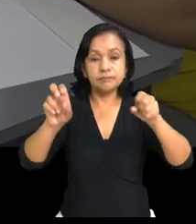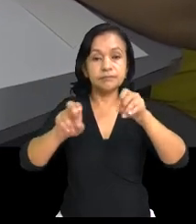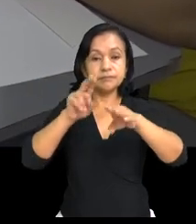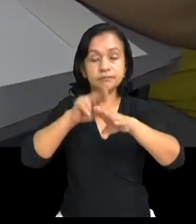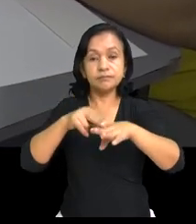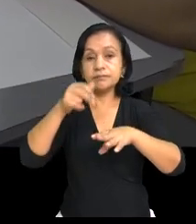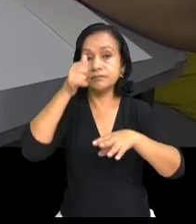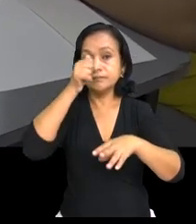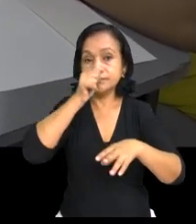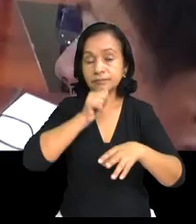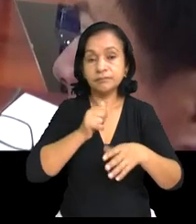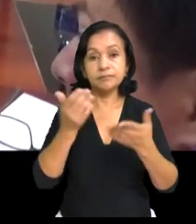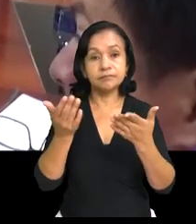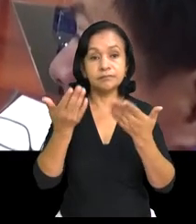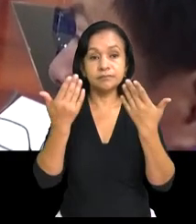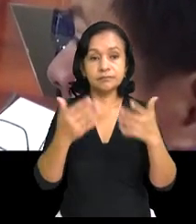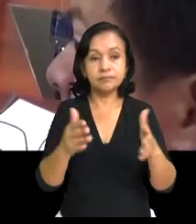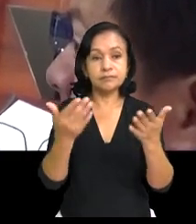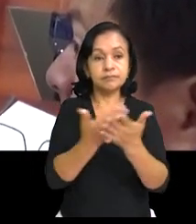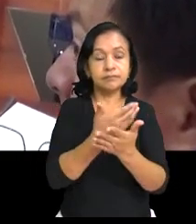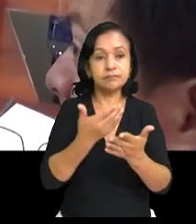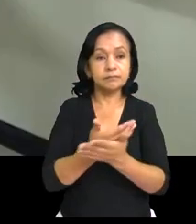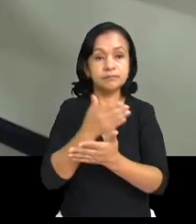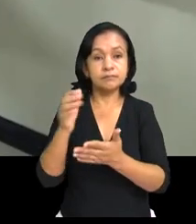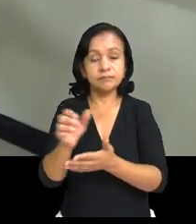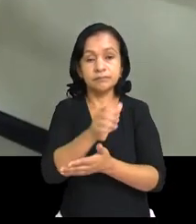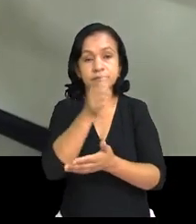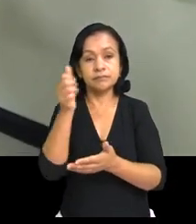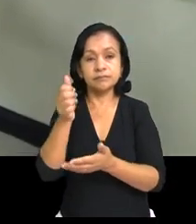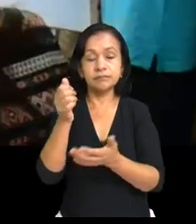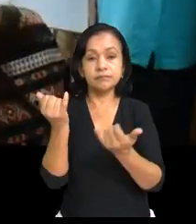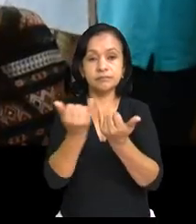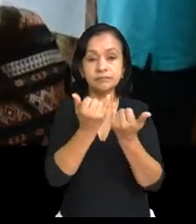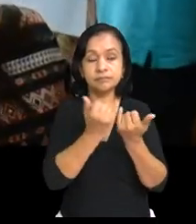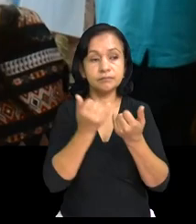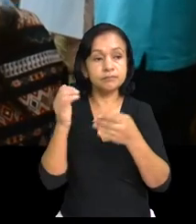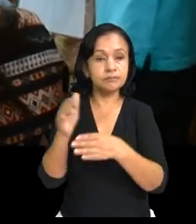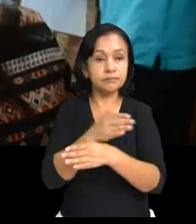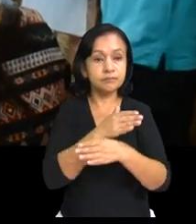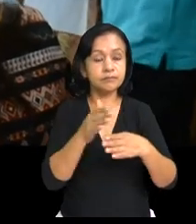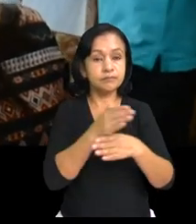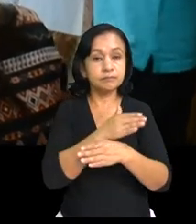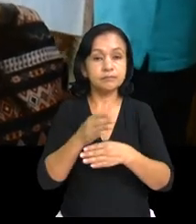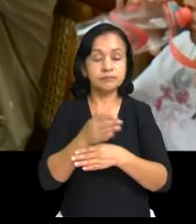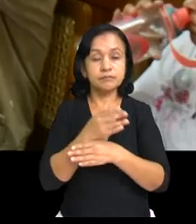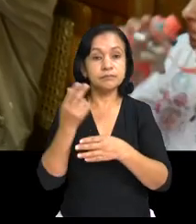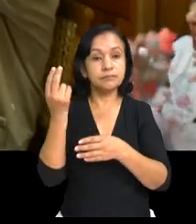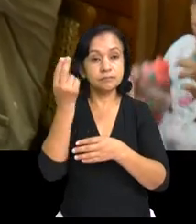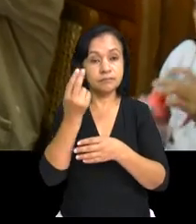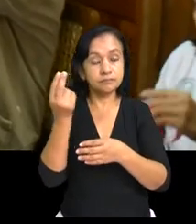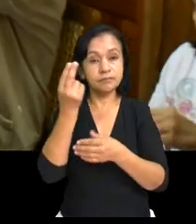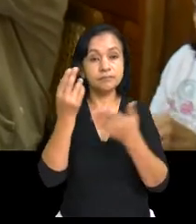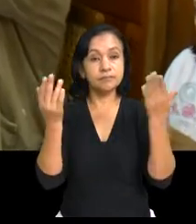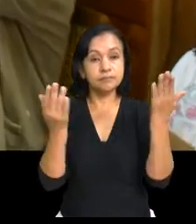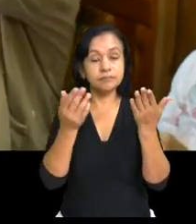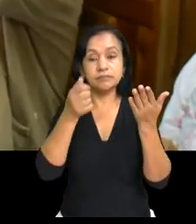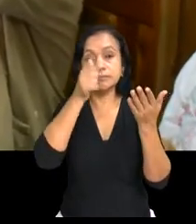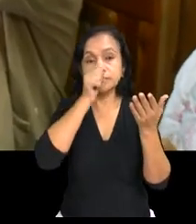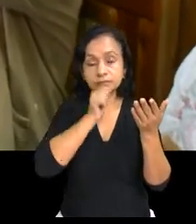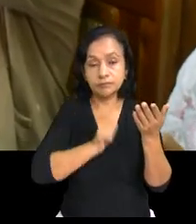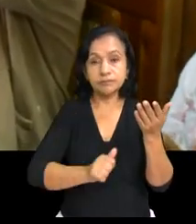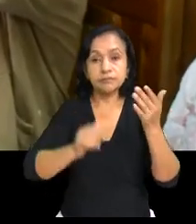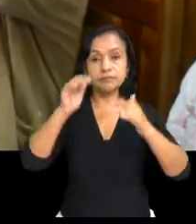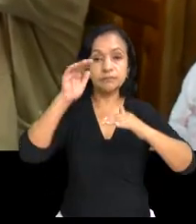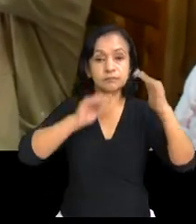Hídricos, algunas actualizando el inventario y otras analizando las distintas temáticas como usos y demanda, calidad del agua,